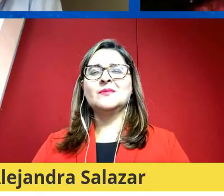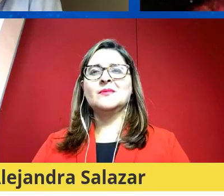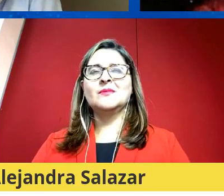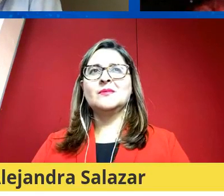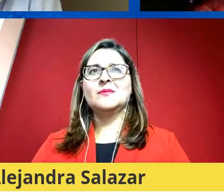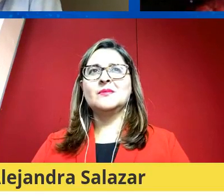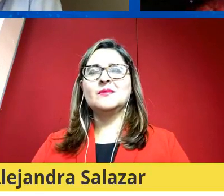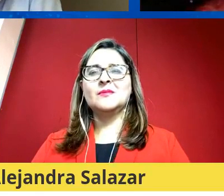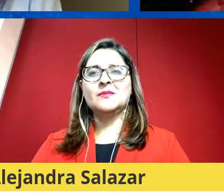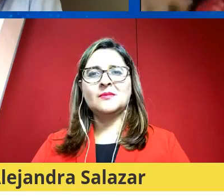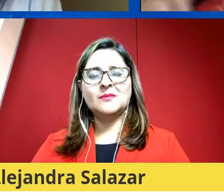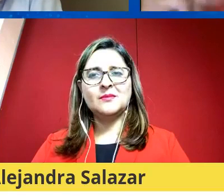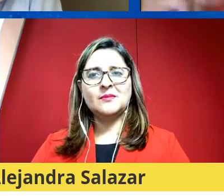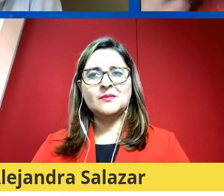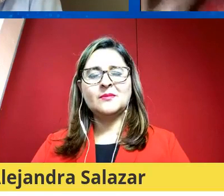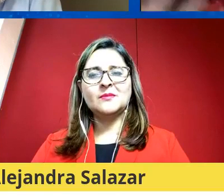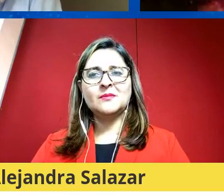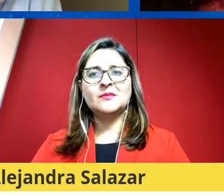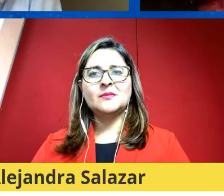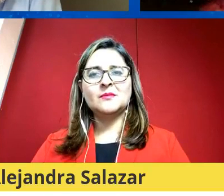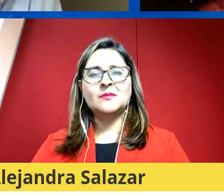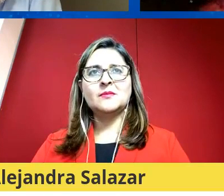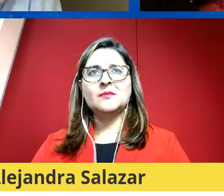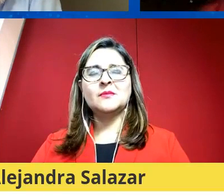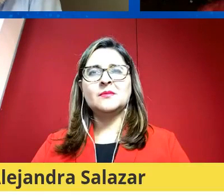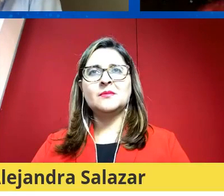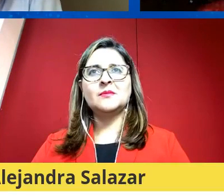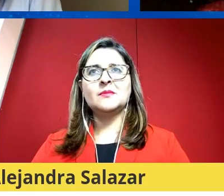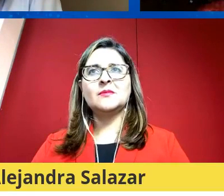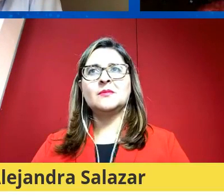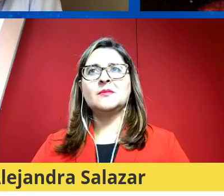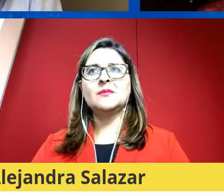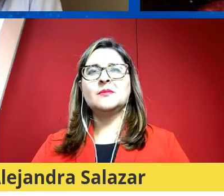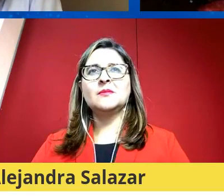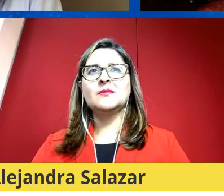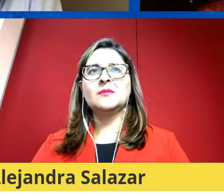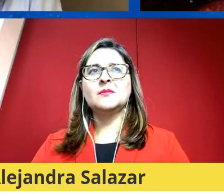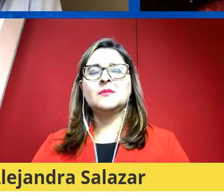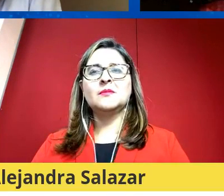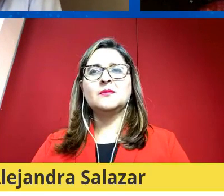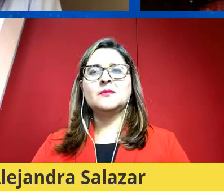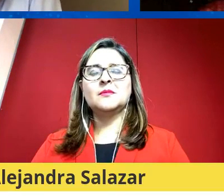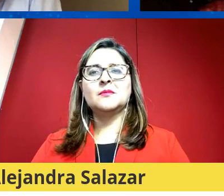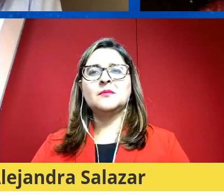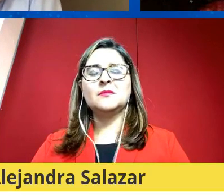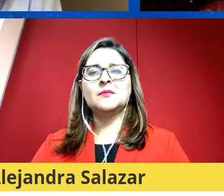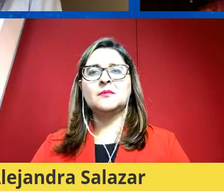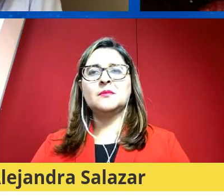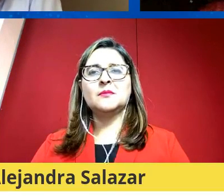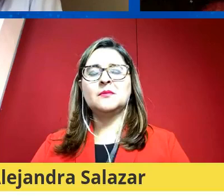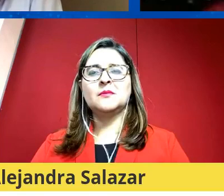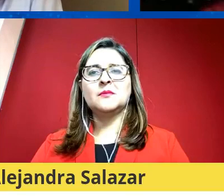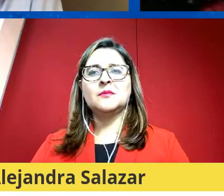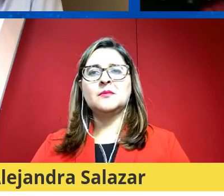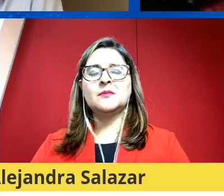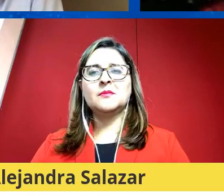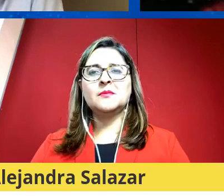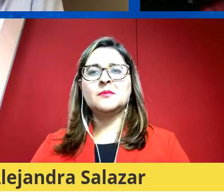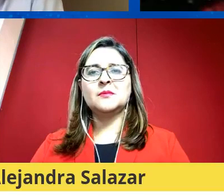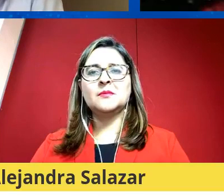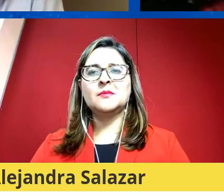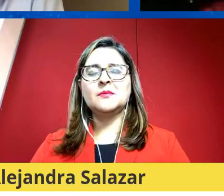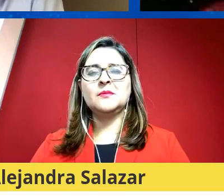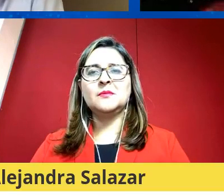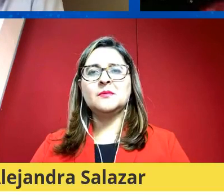eso deberíamos revertirlo. O sea, yo creo que de verdad necesitamos escuchar a la gente que ha estado en el territorio desde hace